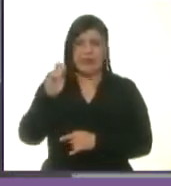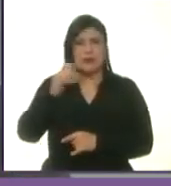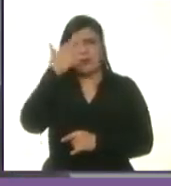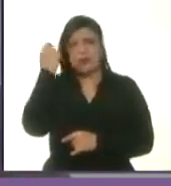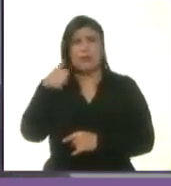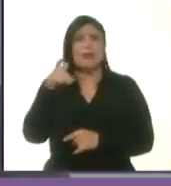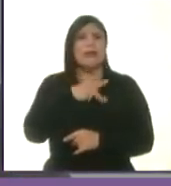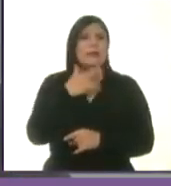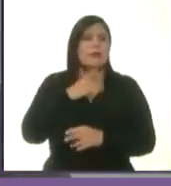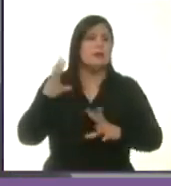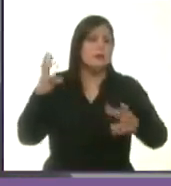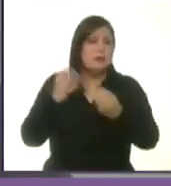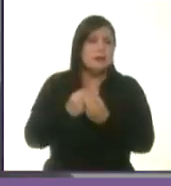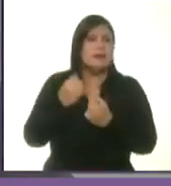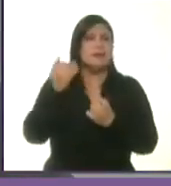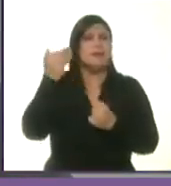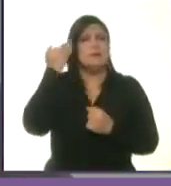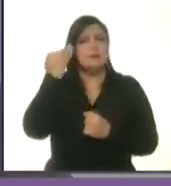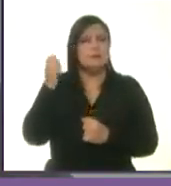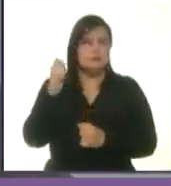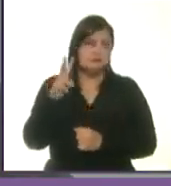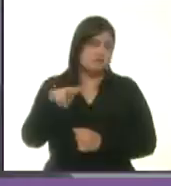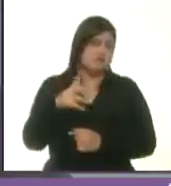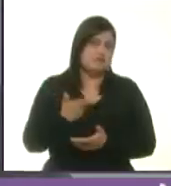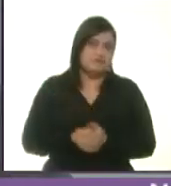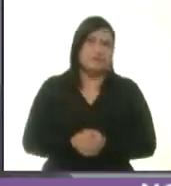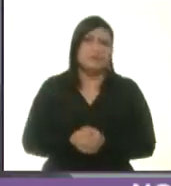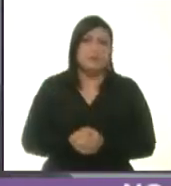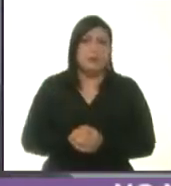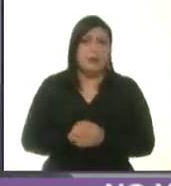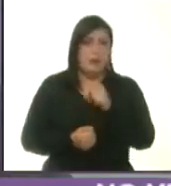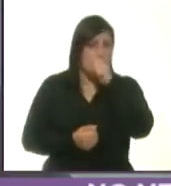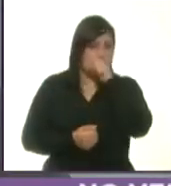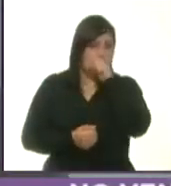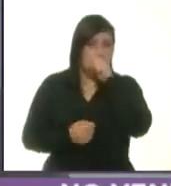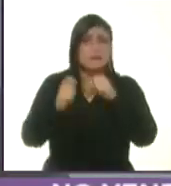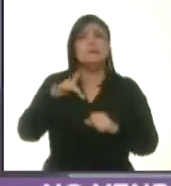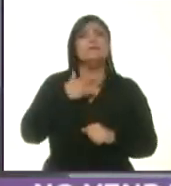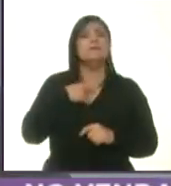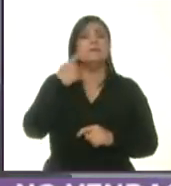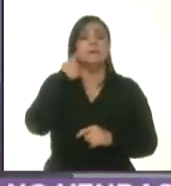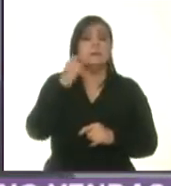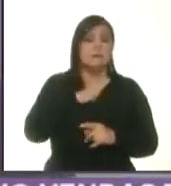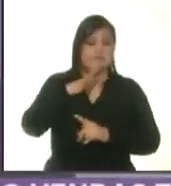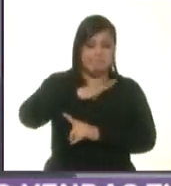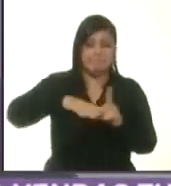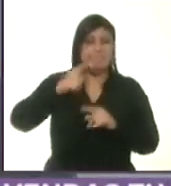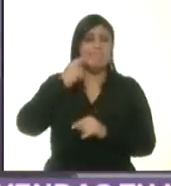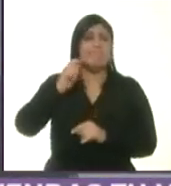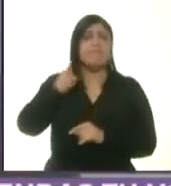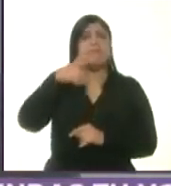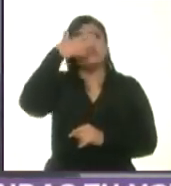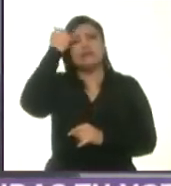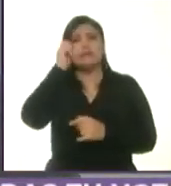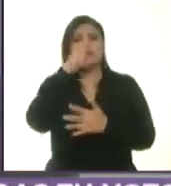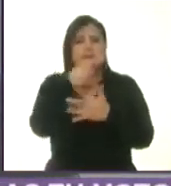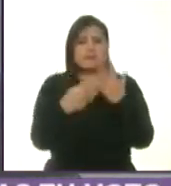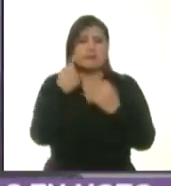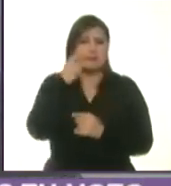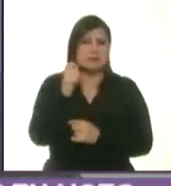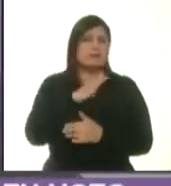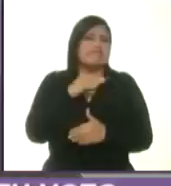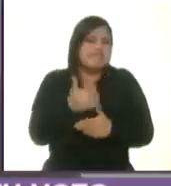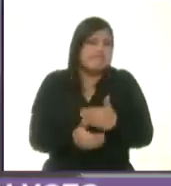sido el proceso histórico y fusionarla medio ambiente desconociendo que se ve que el resultado de un